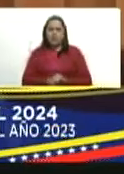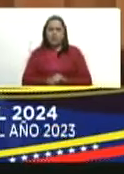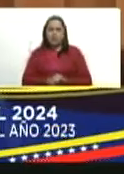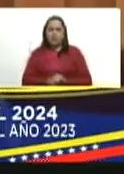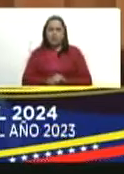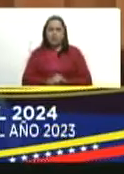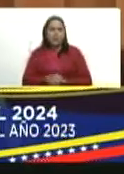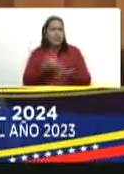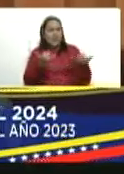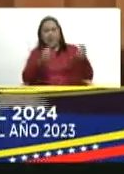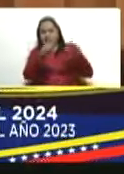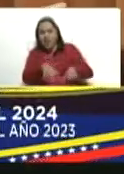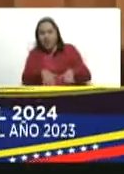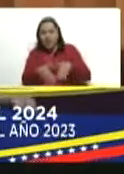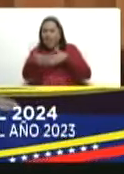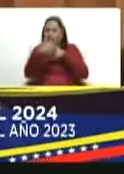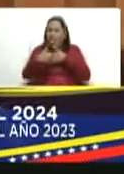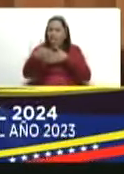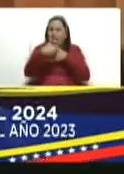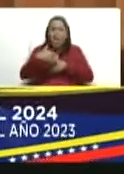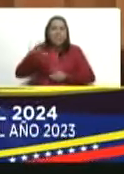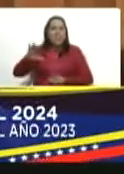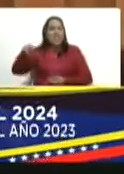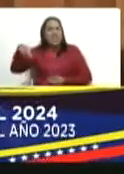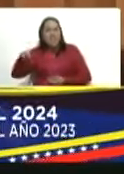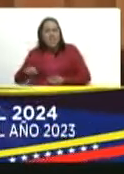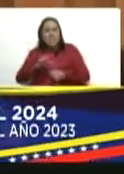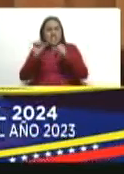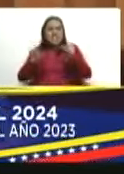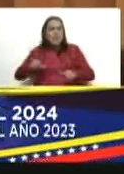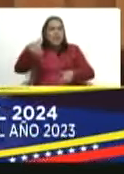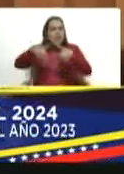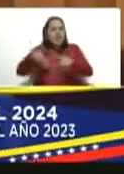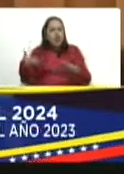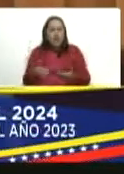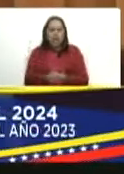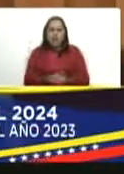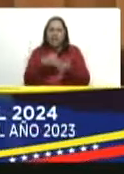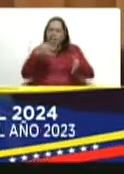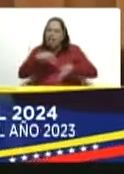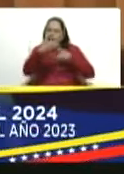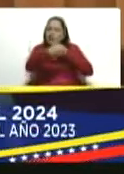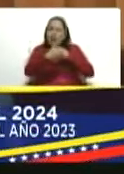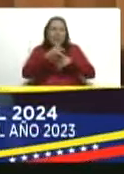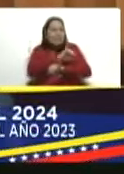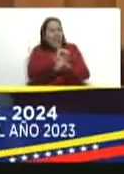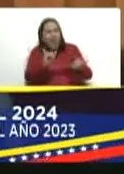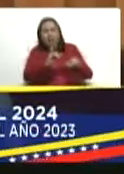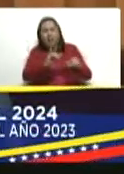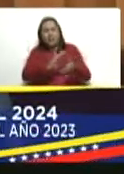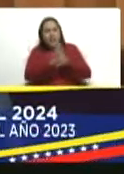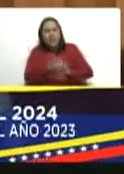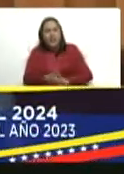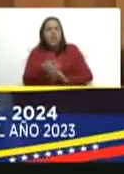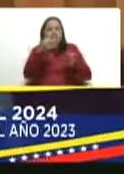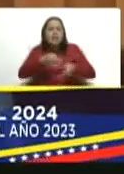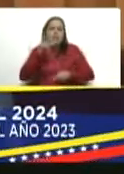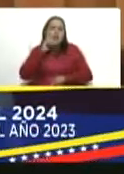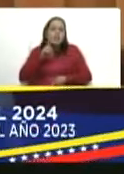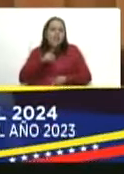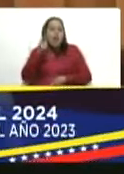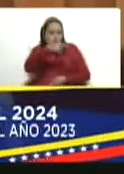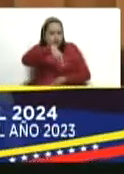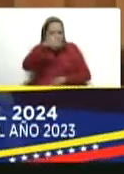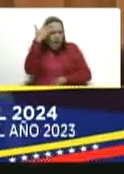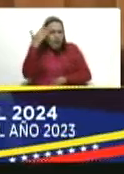Dejen ya de estar hablando contra el poder electoral, contra el sistema electoral. Dejen ya de estar mintiendo cuando tenemos el mejor